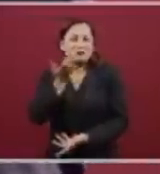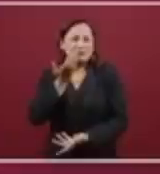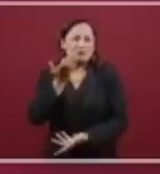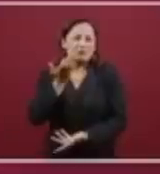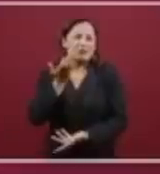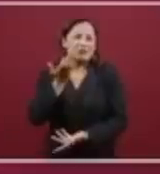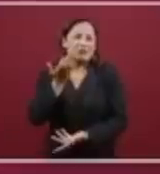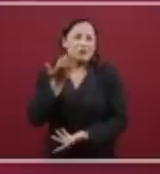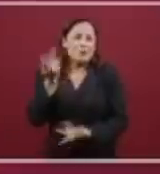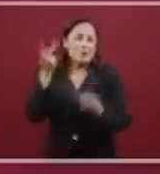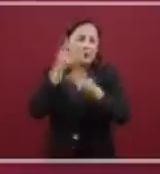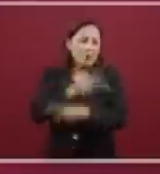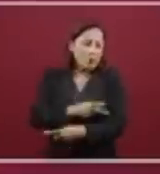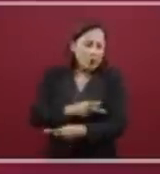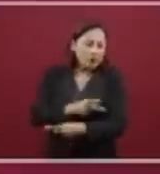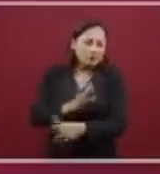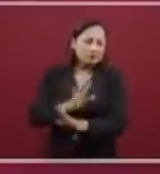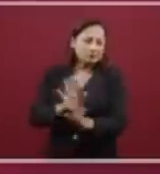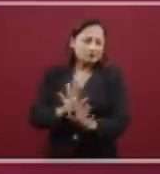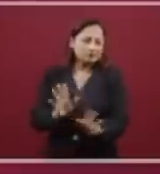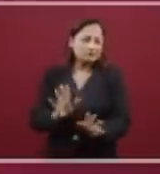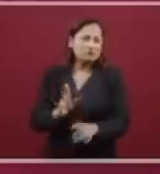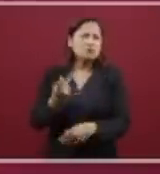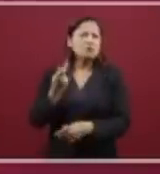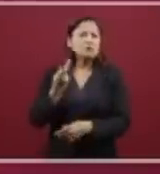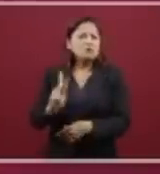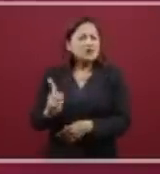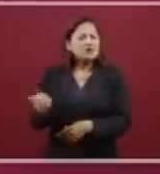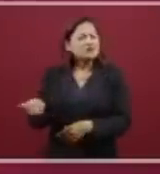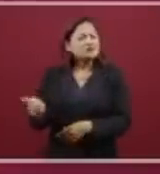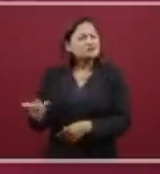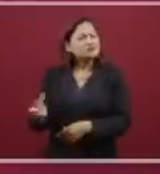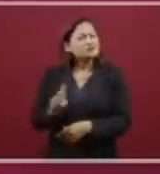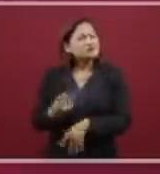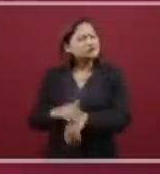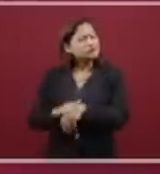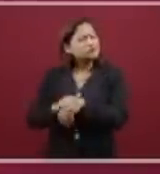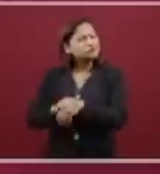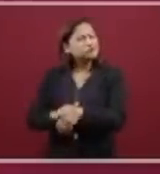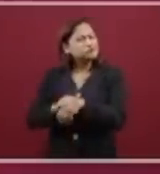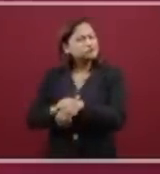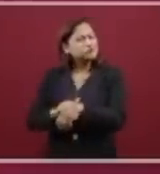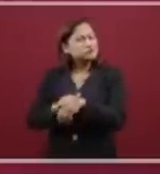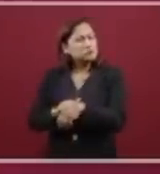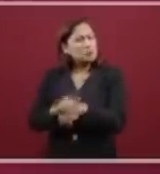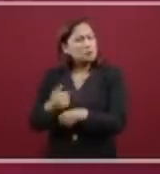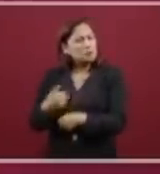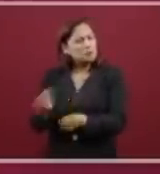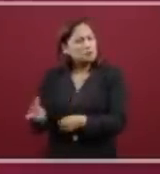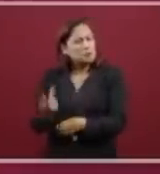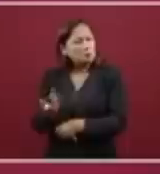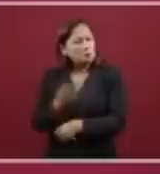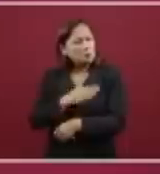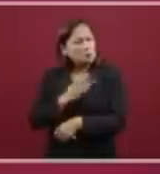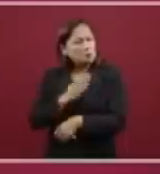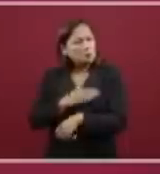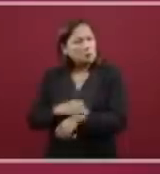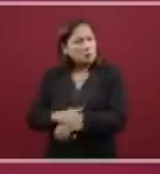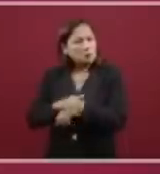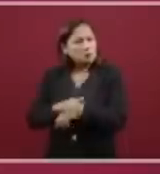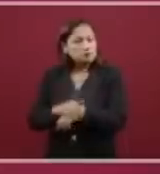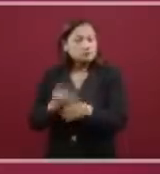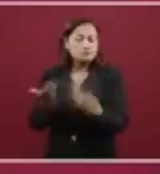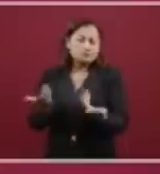de afecto d buena fe desearía que